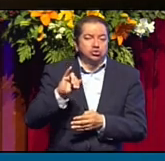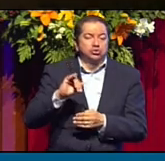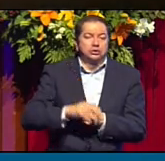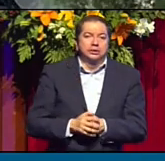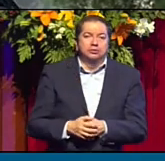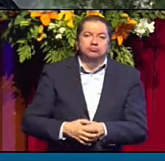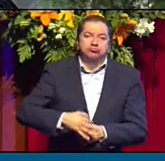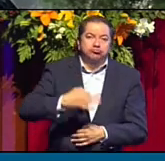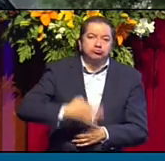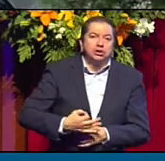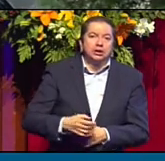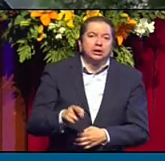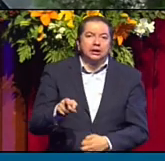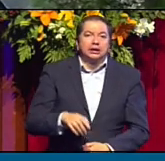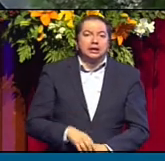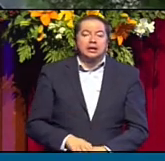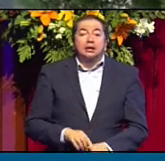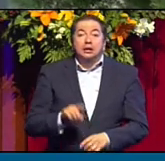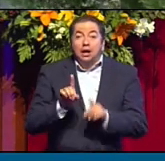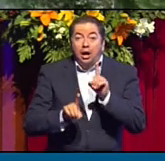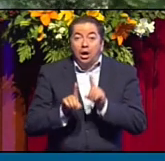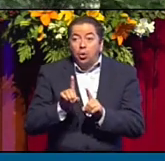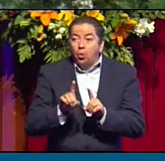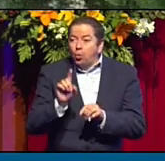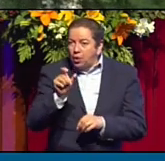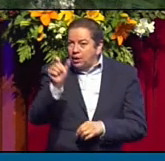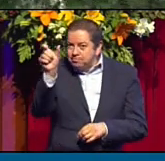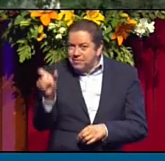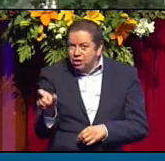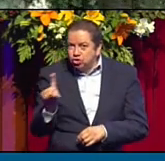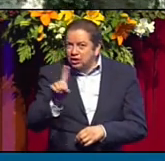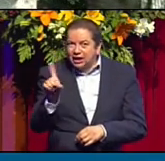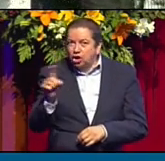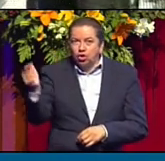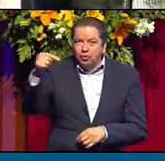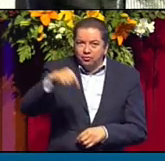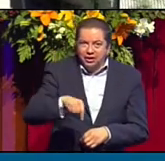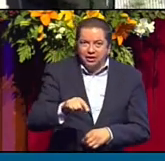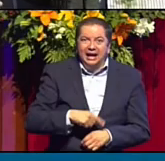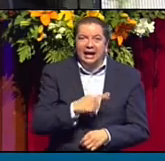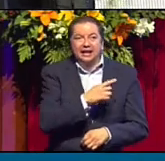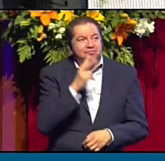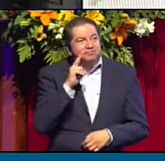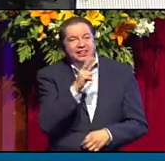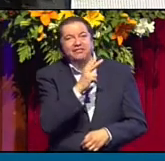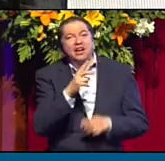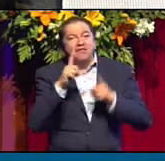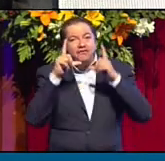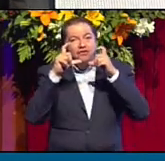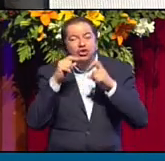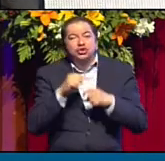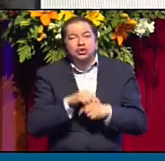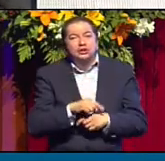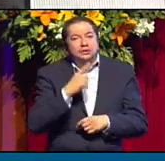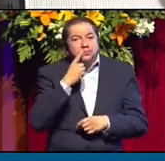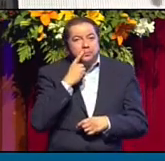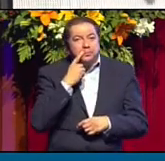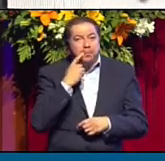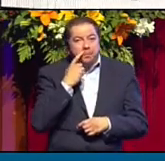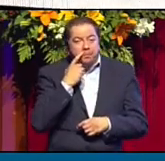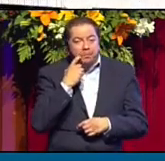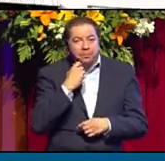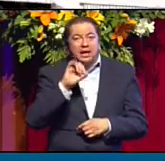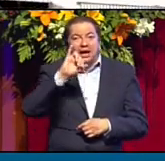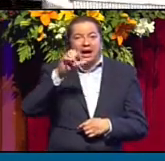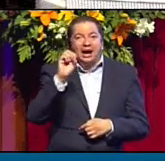Efectivamente, hay alguien que no está con nosotros, que estaría muy contento de ver estas imágenes. ¿Se recuerdan de él? Nina,